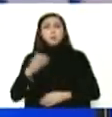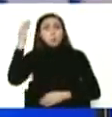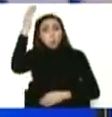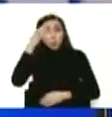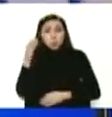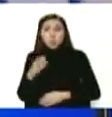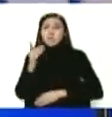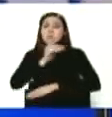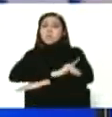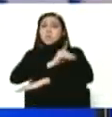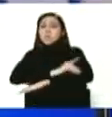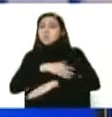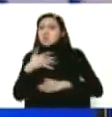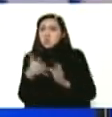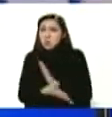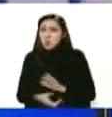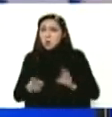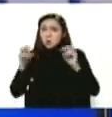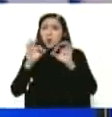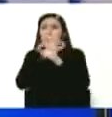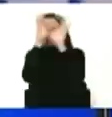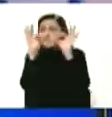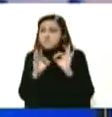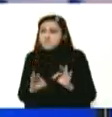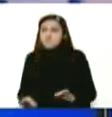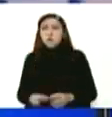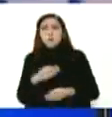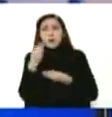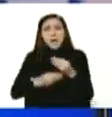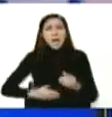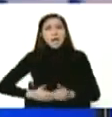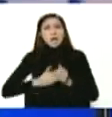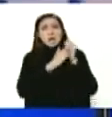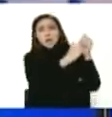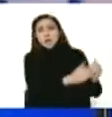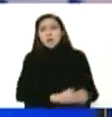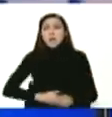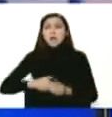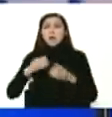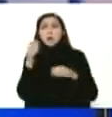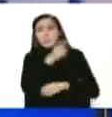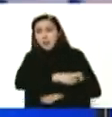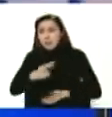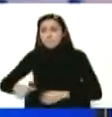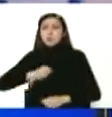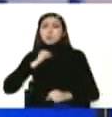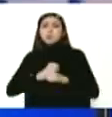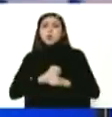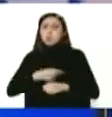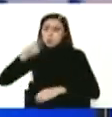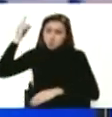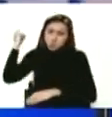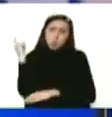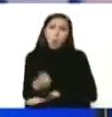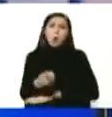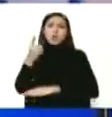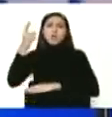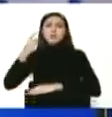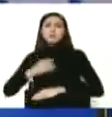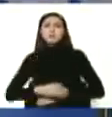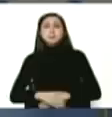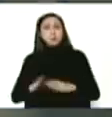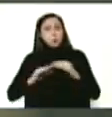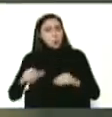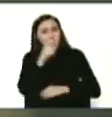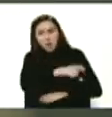y disciplinada al nuevo modelo de gestión de la clase obrera. Todos, es una orden. Todo